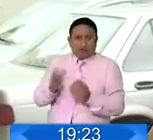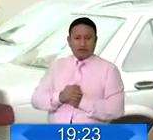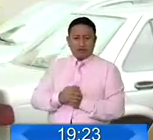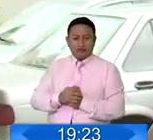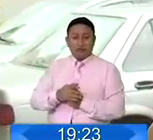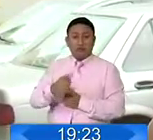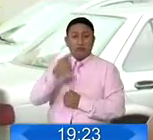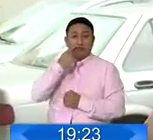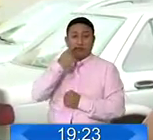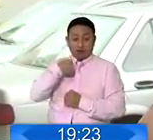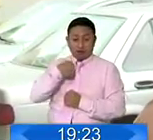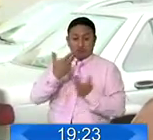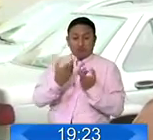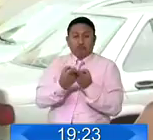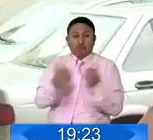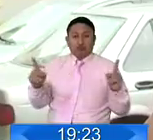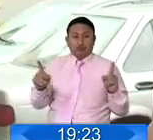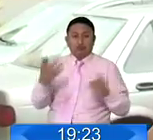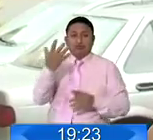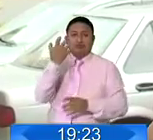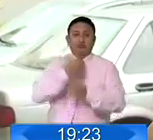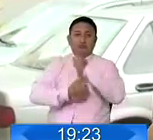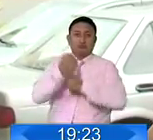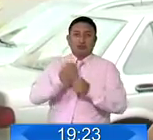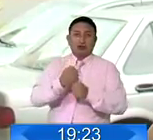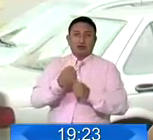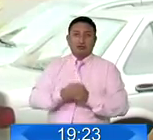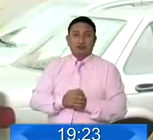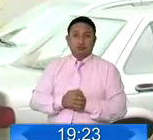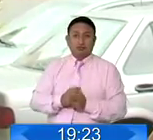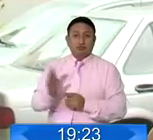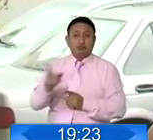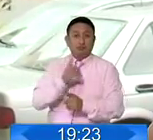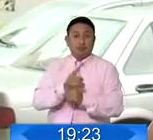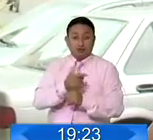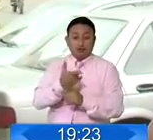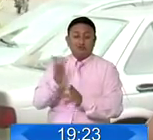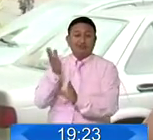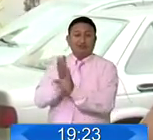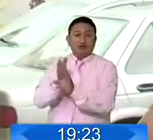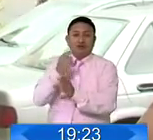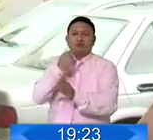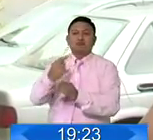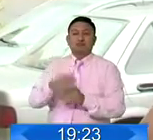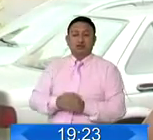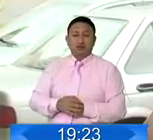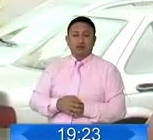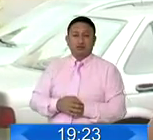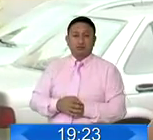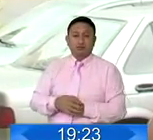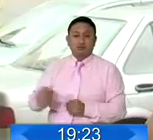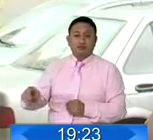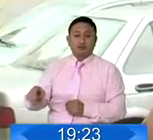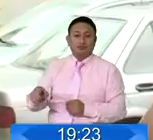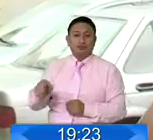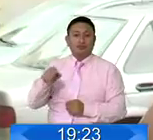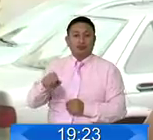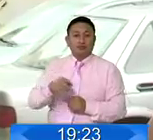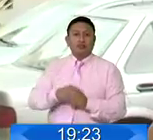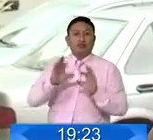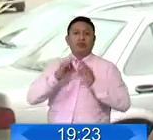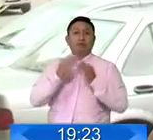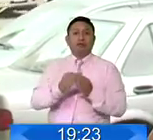David y yo estamos separados hace más de 15 años y por ese hecho la psicóloga dice que es una